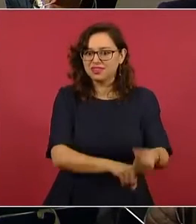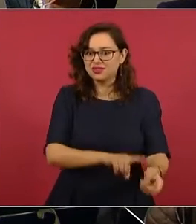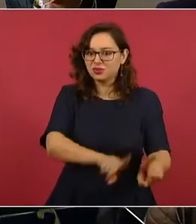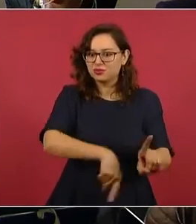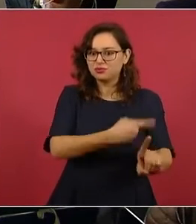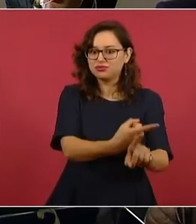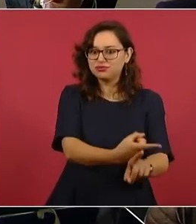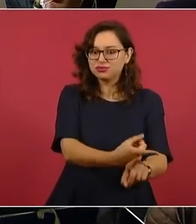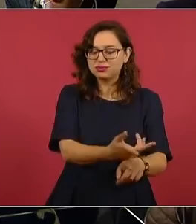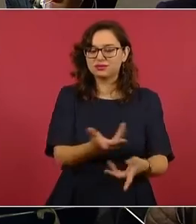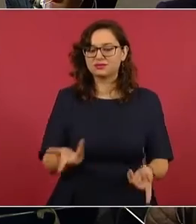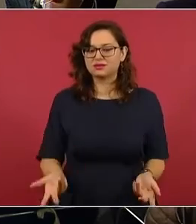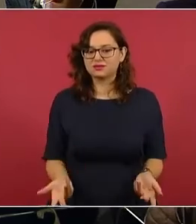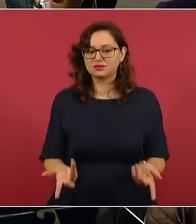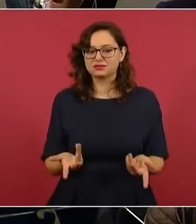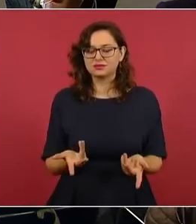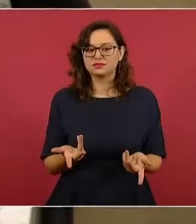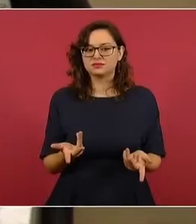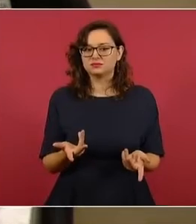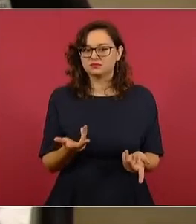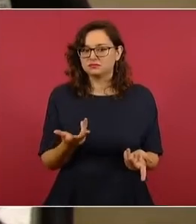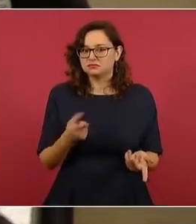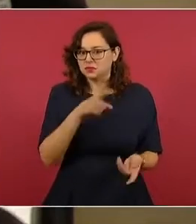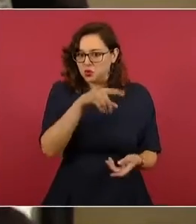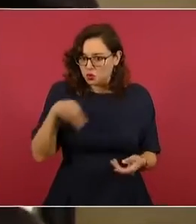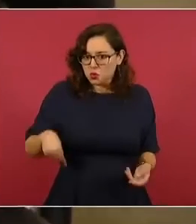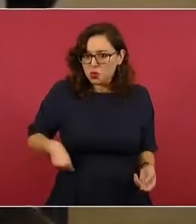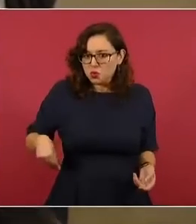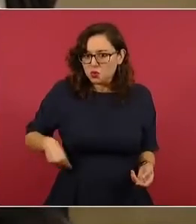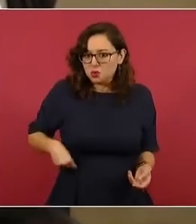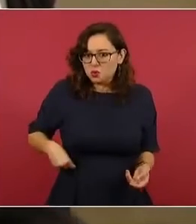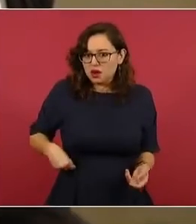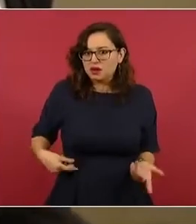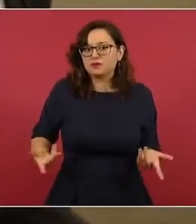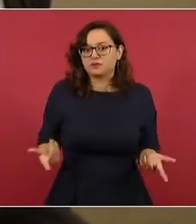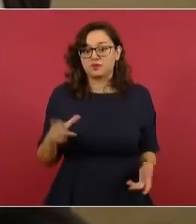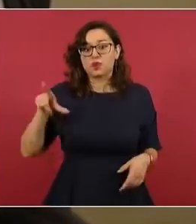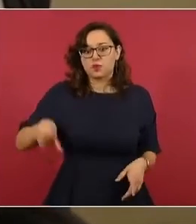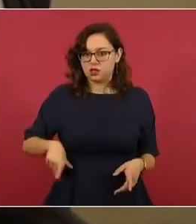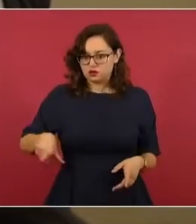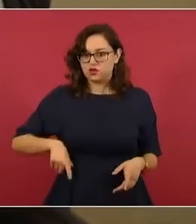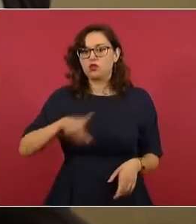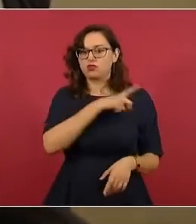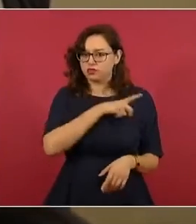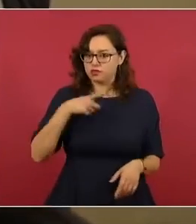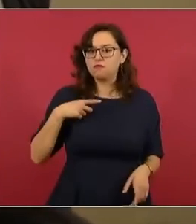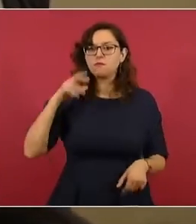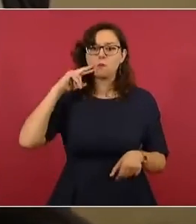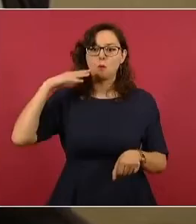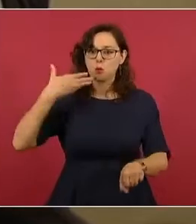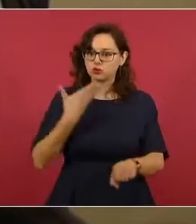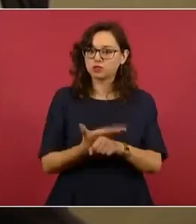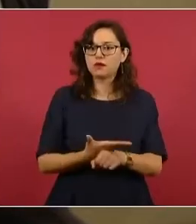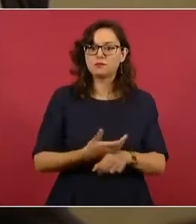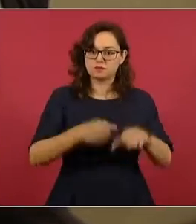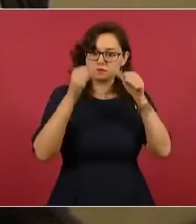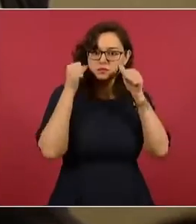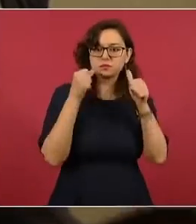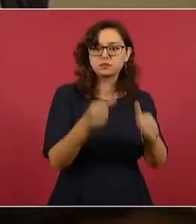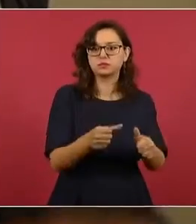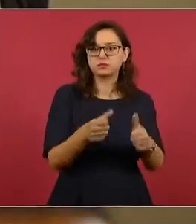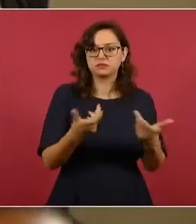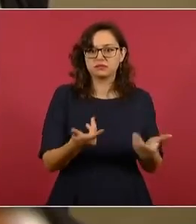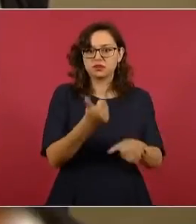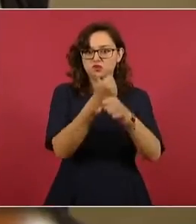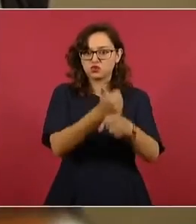esta organización, de esta asociación civil, entendiendo que el Estado mexicano tiene una responsabilidad con estos niños que de por sí eran